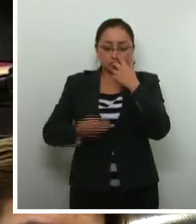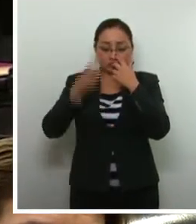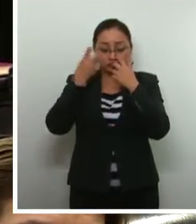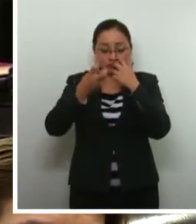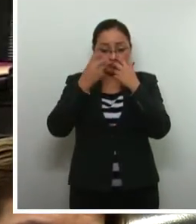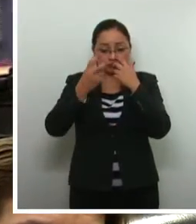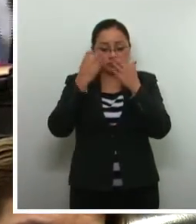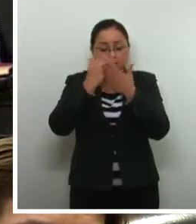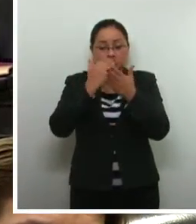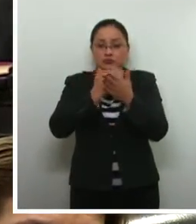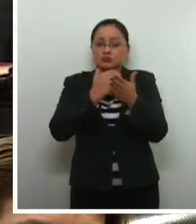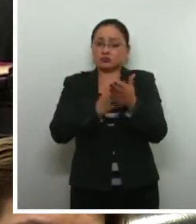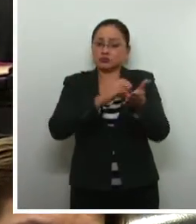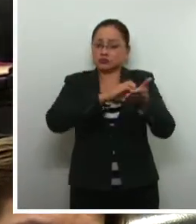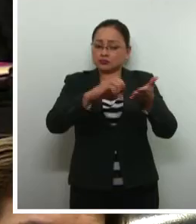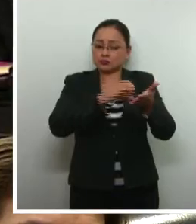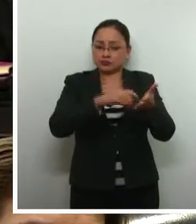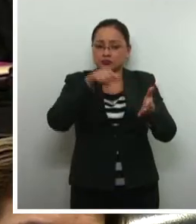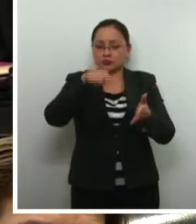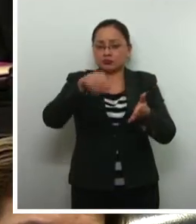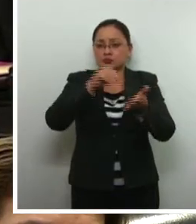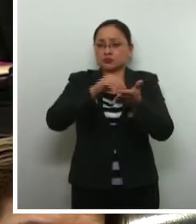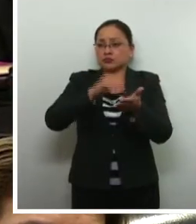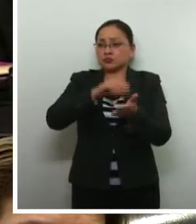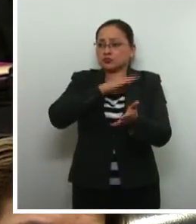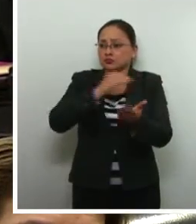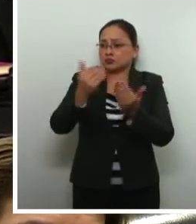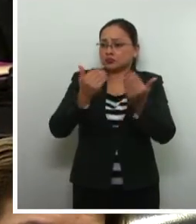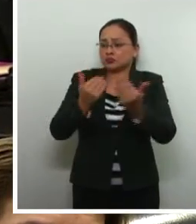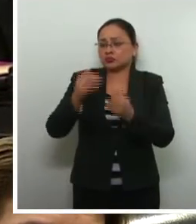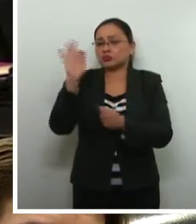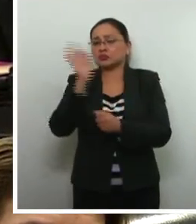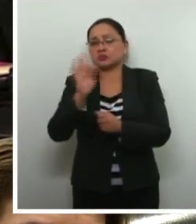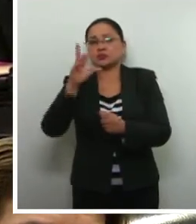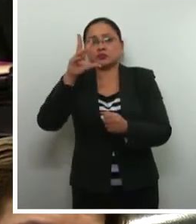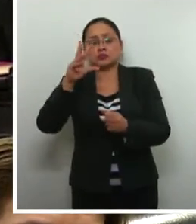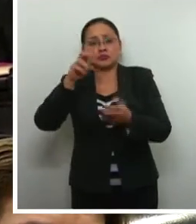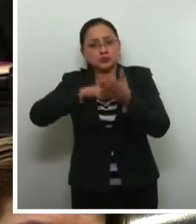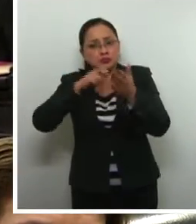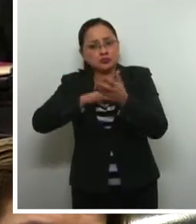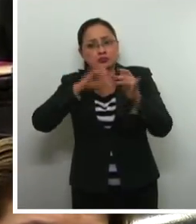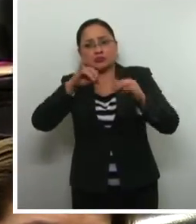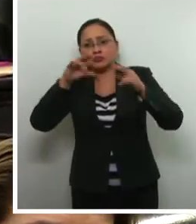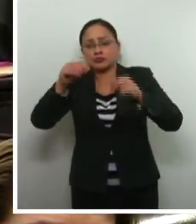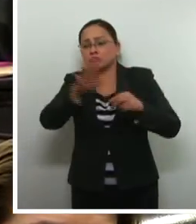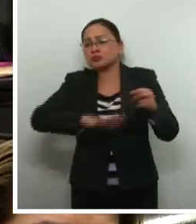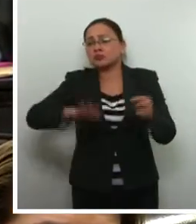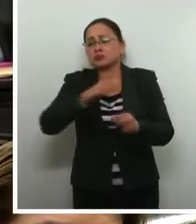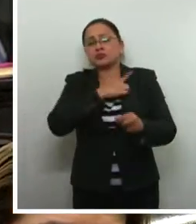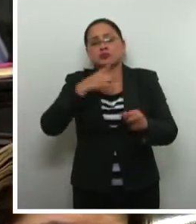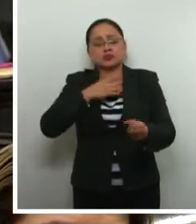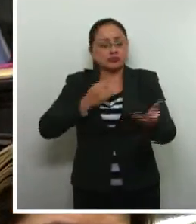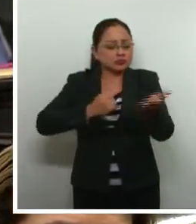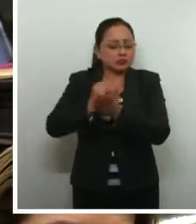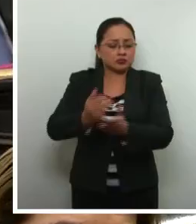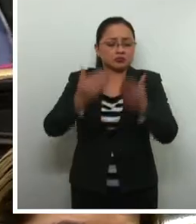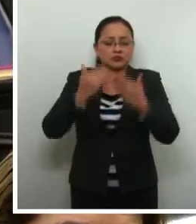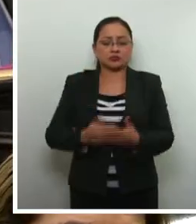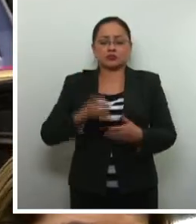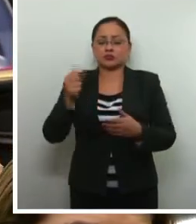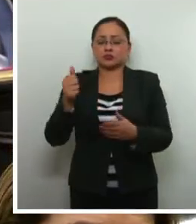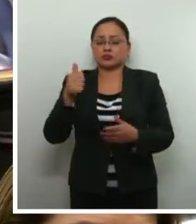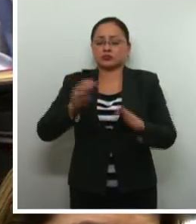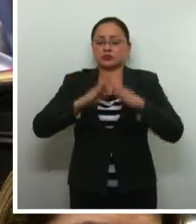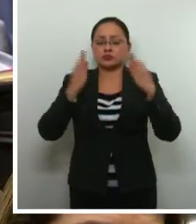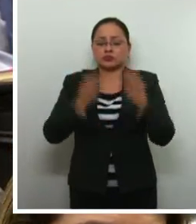normativa subsiste. Y quiero ponerlo con respecto del segundo punto articulado, que me parece que es un asunto también que debemos de meritarlo. Mire